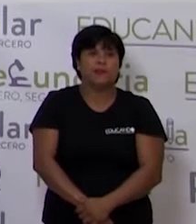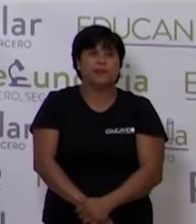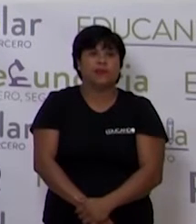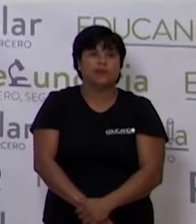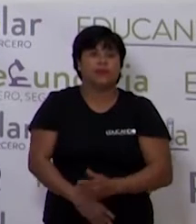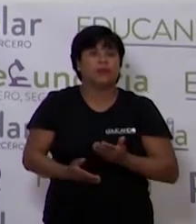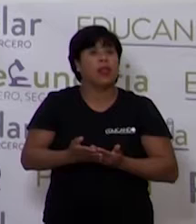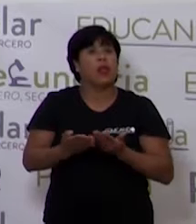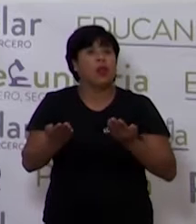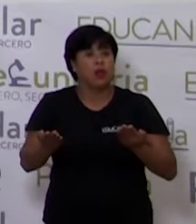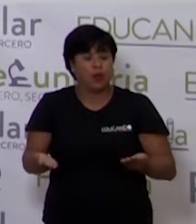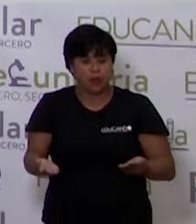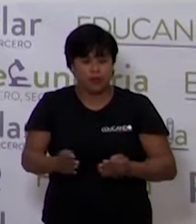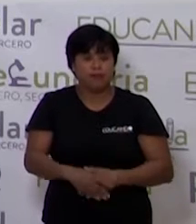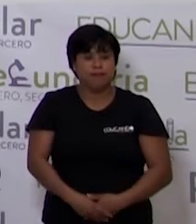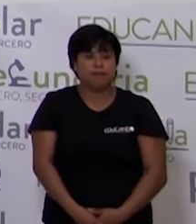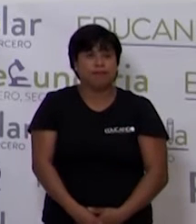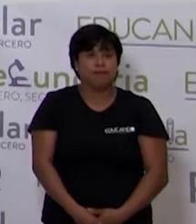Ahora,